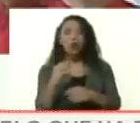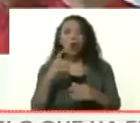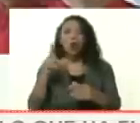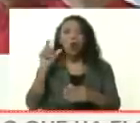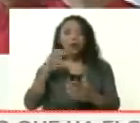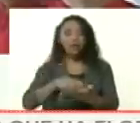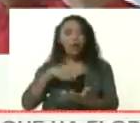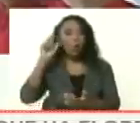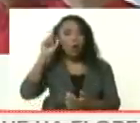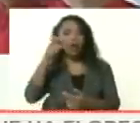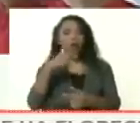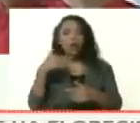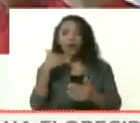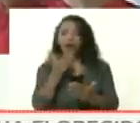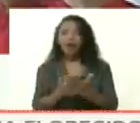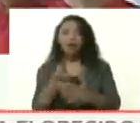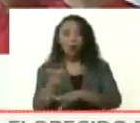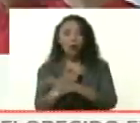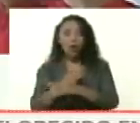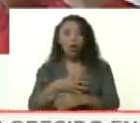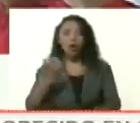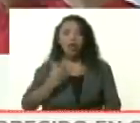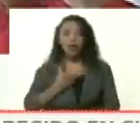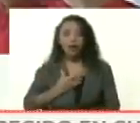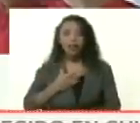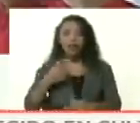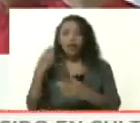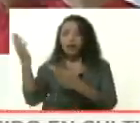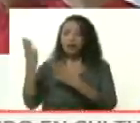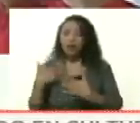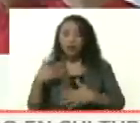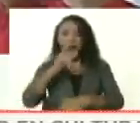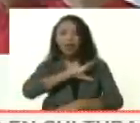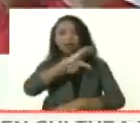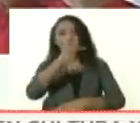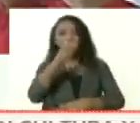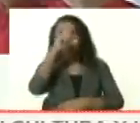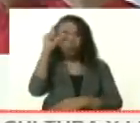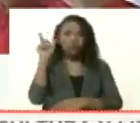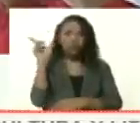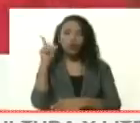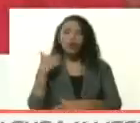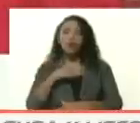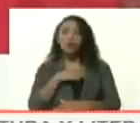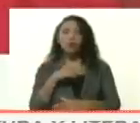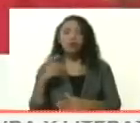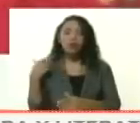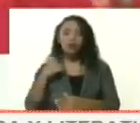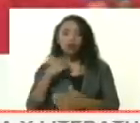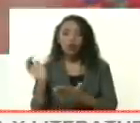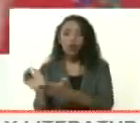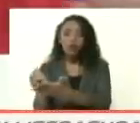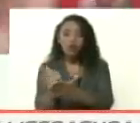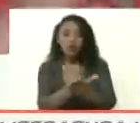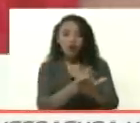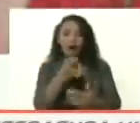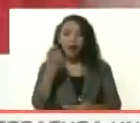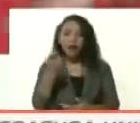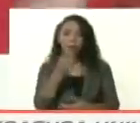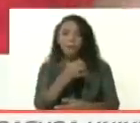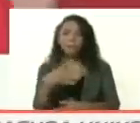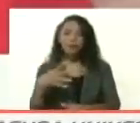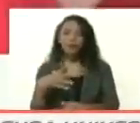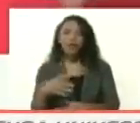nuestro alcalde por recibirnos aquí, a la dirección nacional de nuestro partido, y vamos ahora a la cosecha de arroz. A